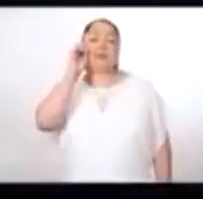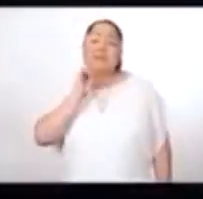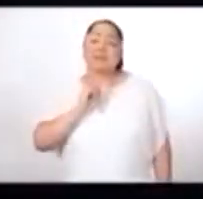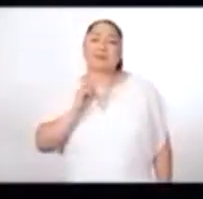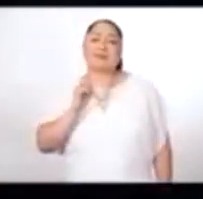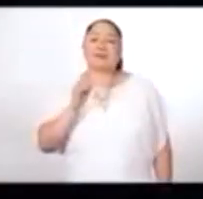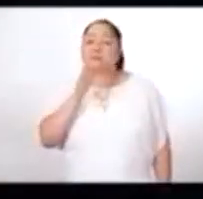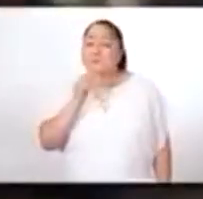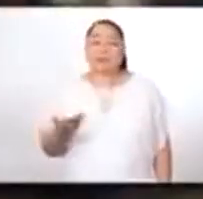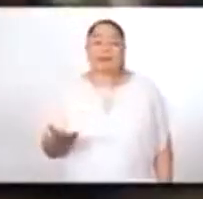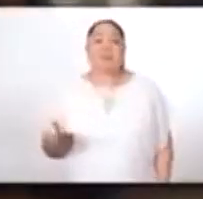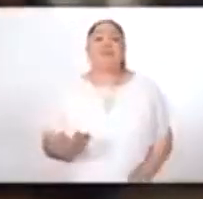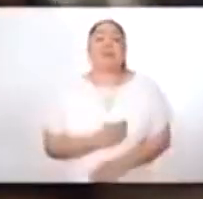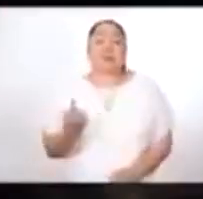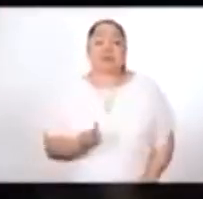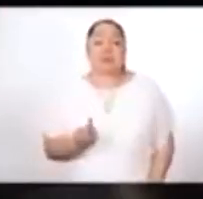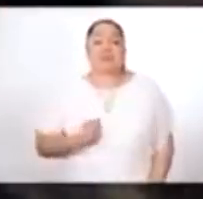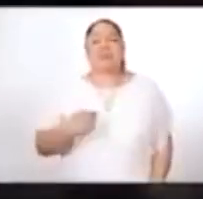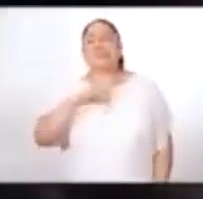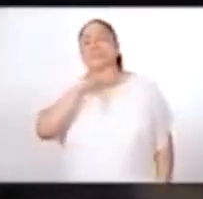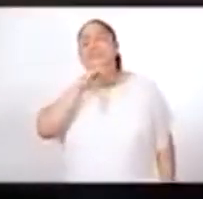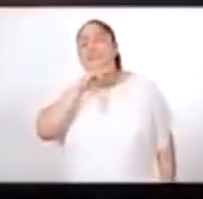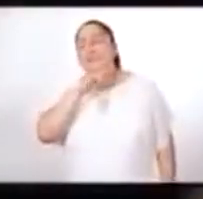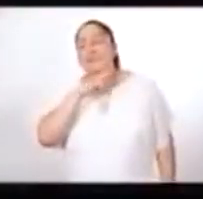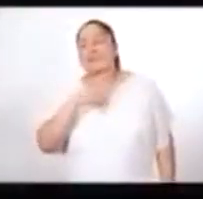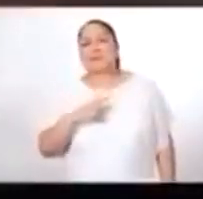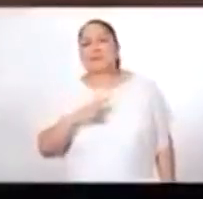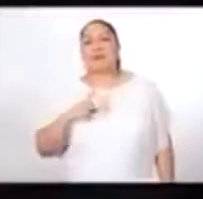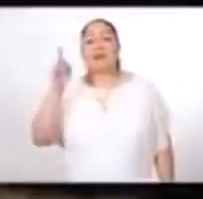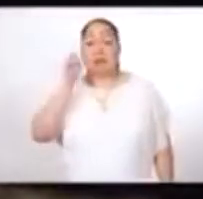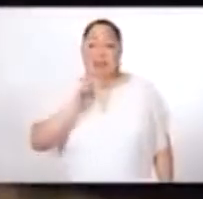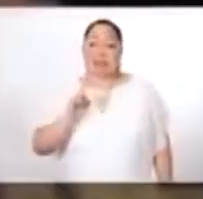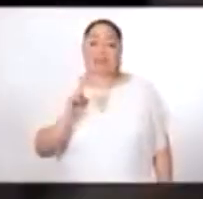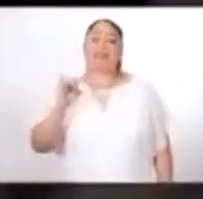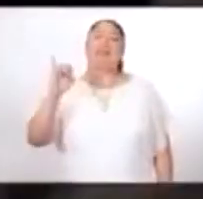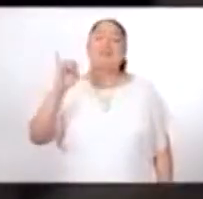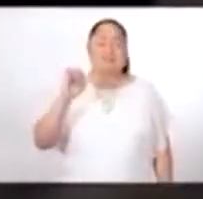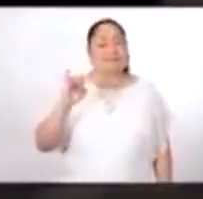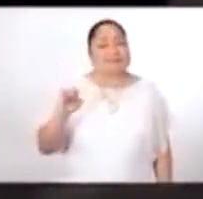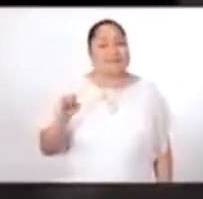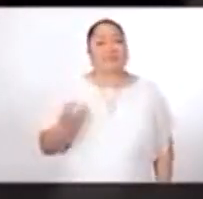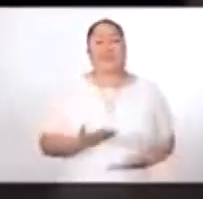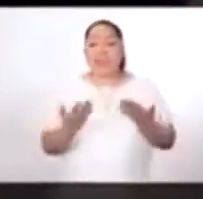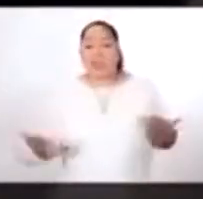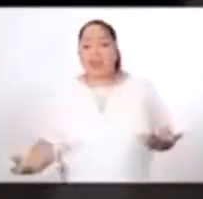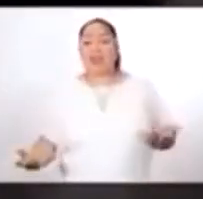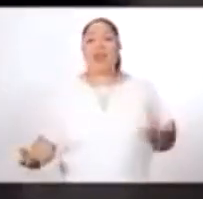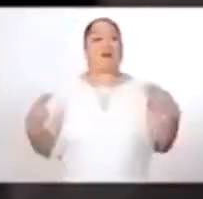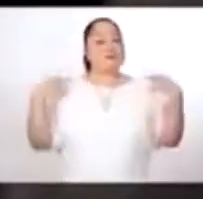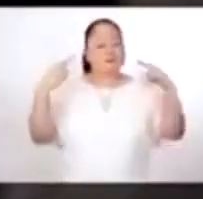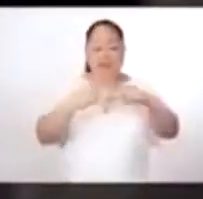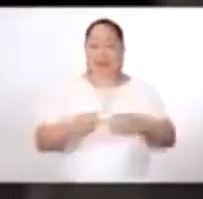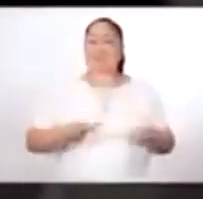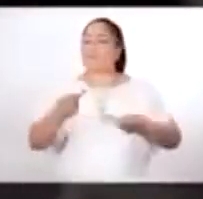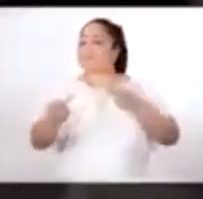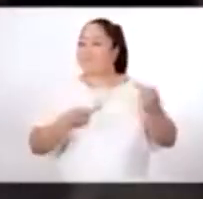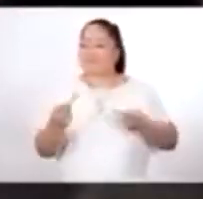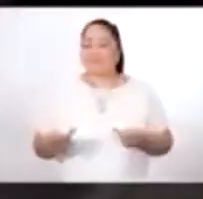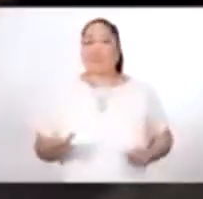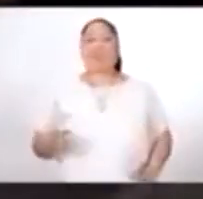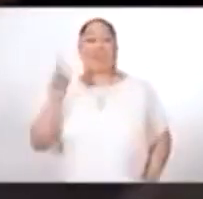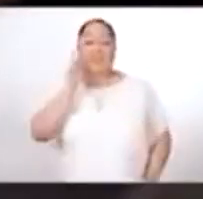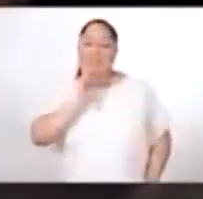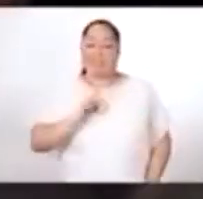¿Por qué no te duermes? Es que traigo gases. ¿Por los frijoles? Sí, ahora que fuimos al meeting del PRI, nos dieron